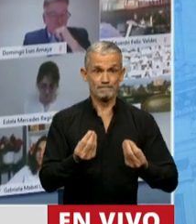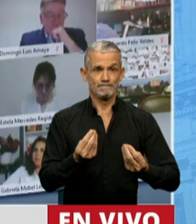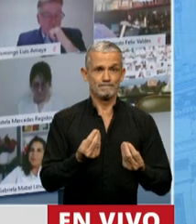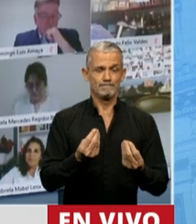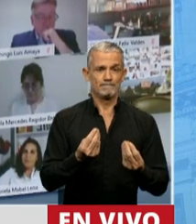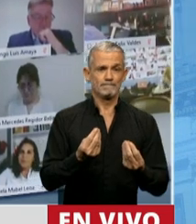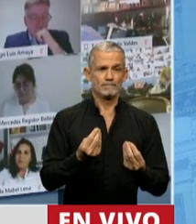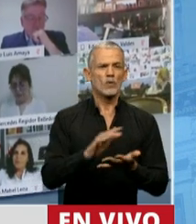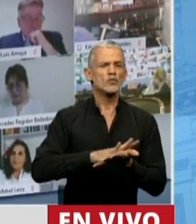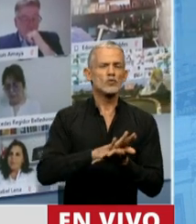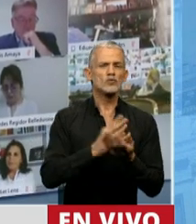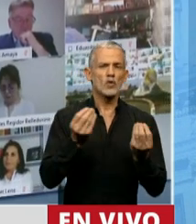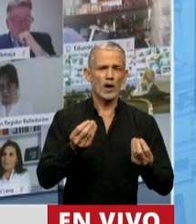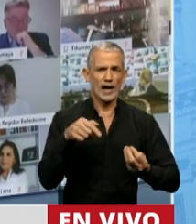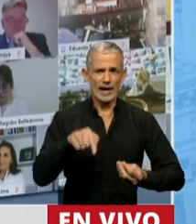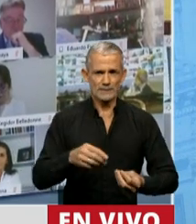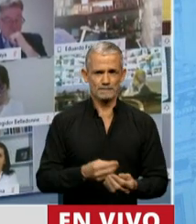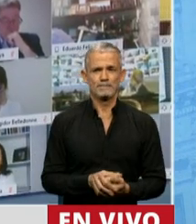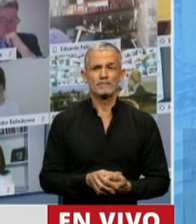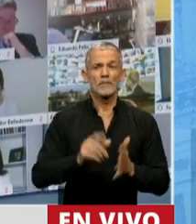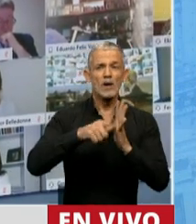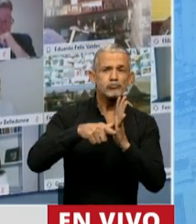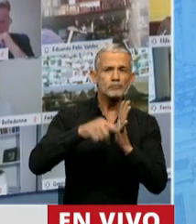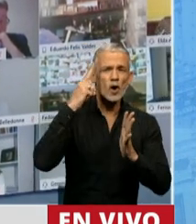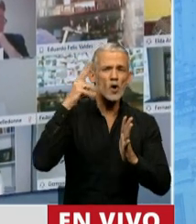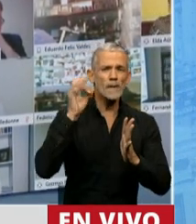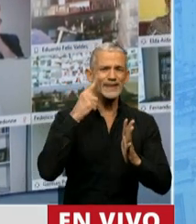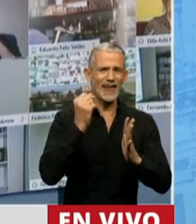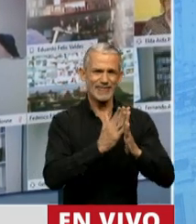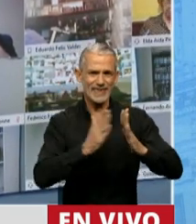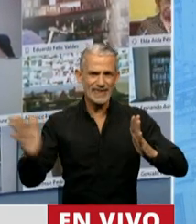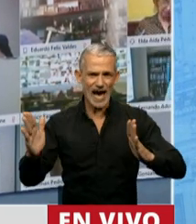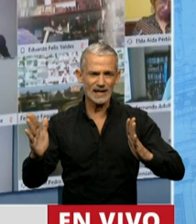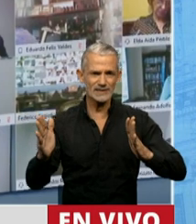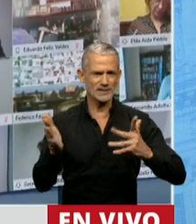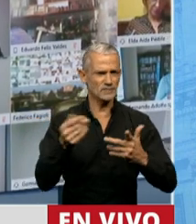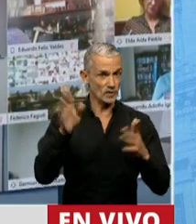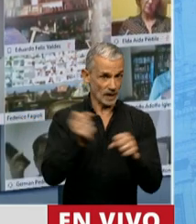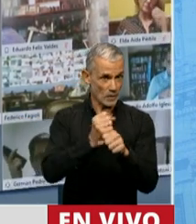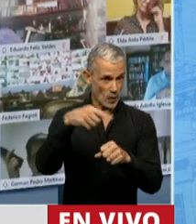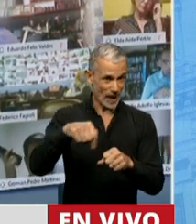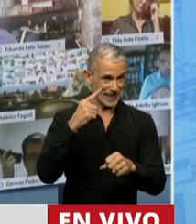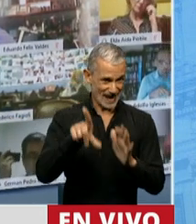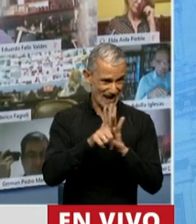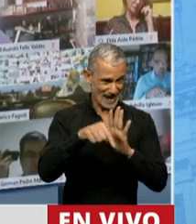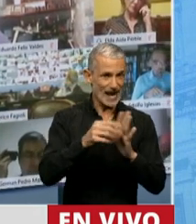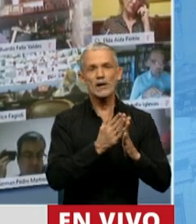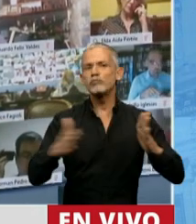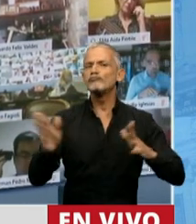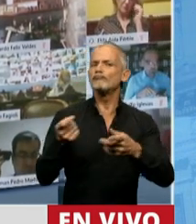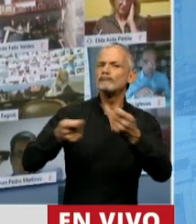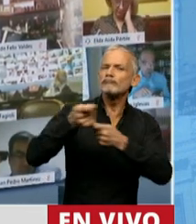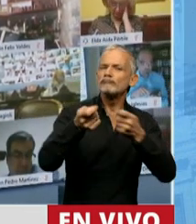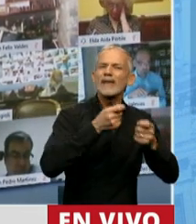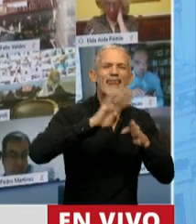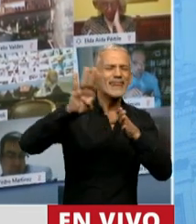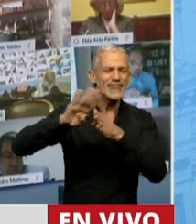ha resuelto que durante 90 días a partir de la sanción de esta ley se renegocian